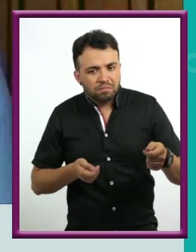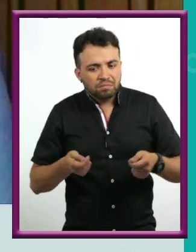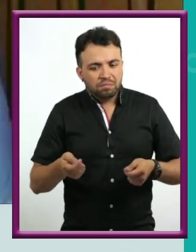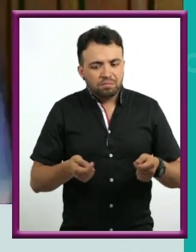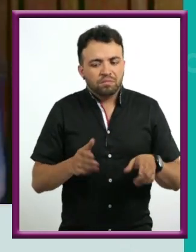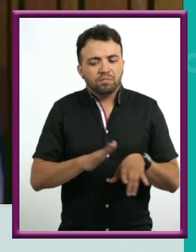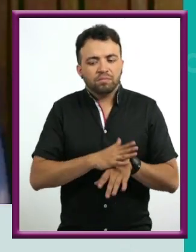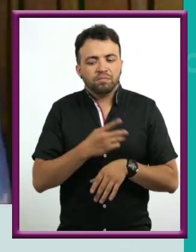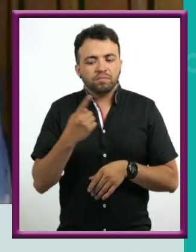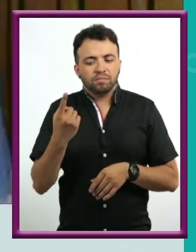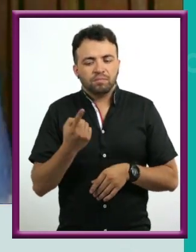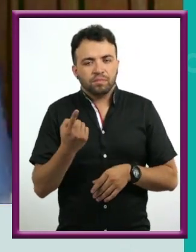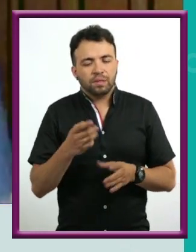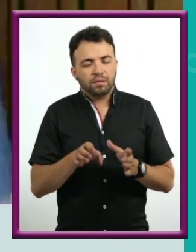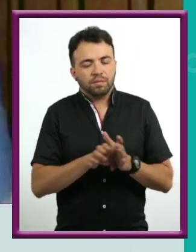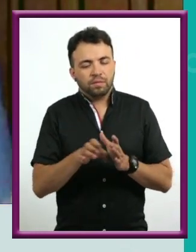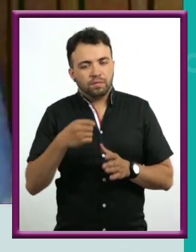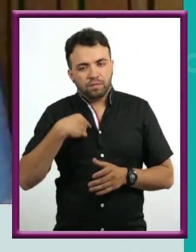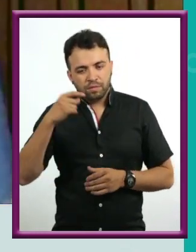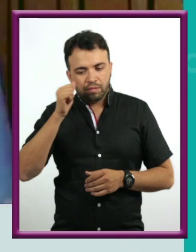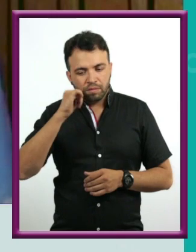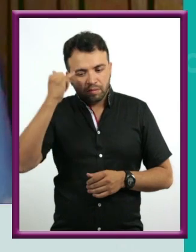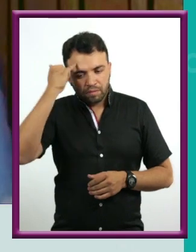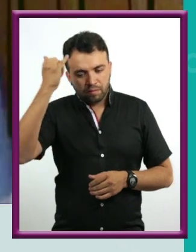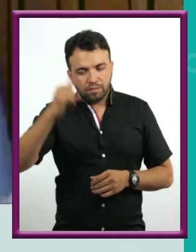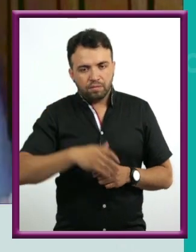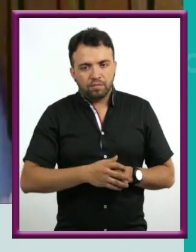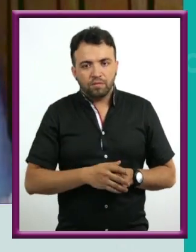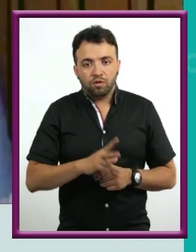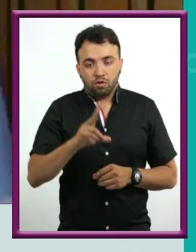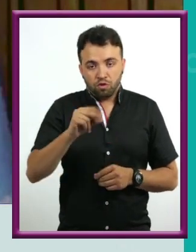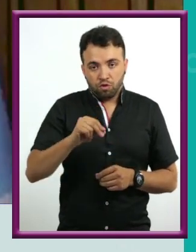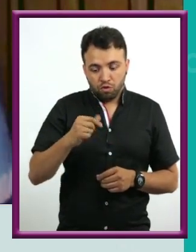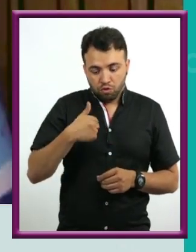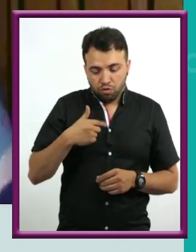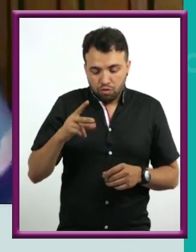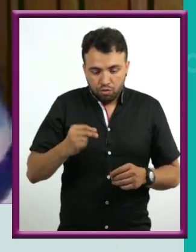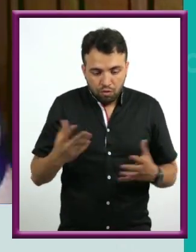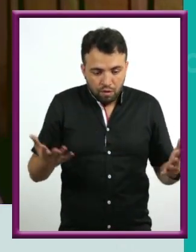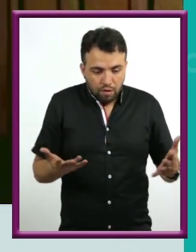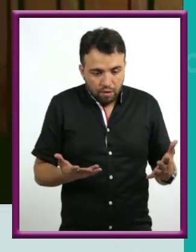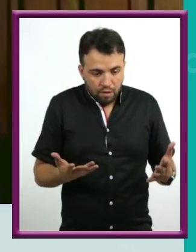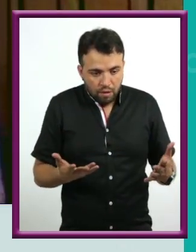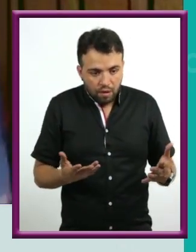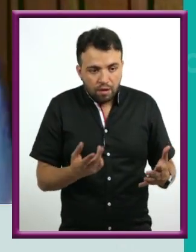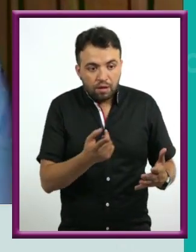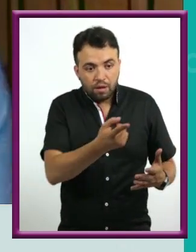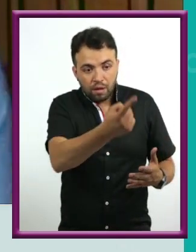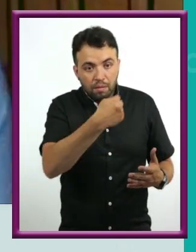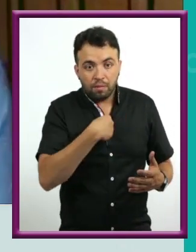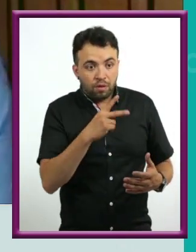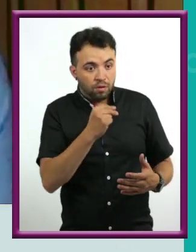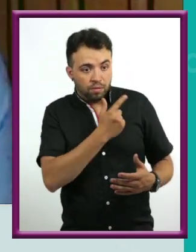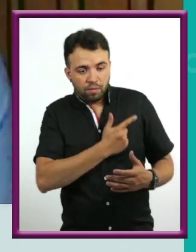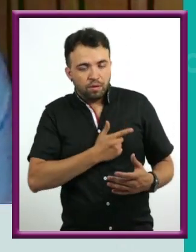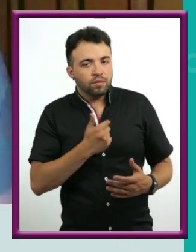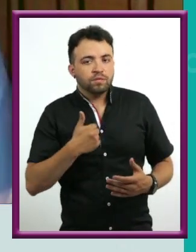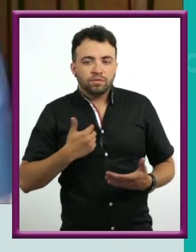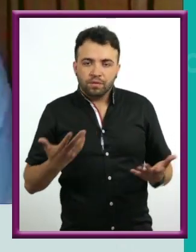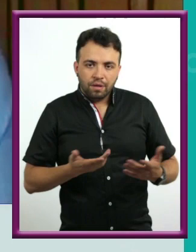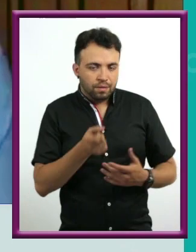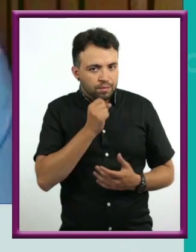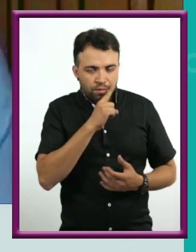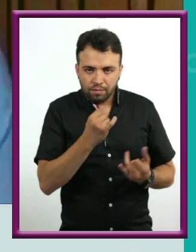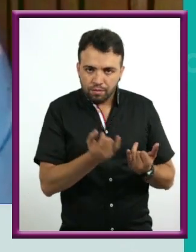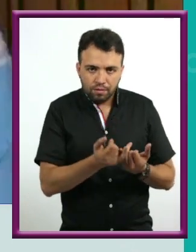voy a manejar, porque, bueno, la frase que tengo muy clavada es: no hagas lo que no quieres que te hagan. Entonces,